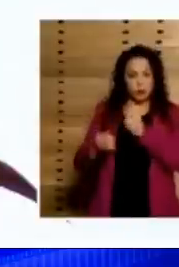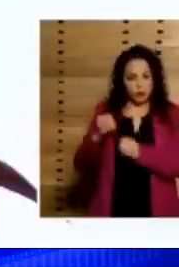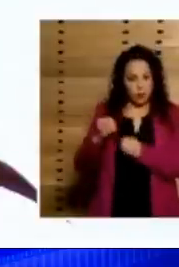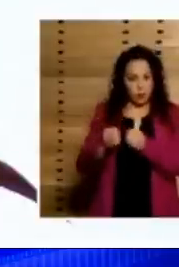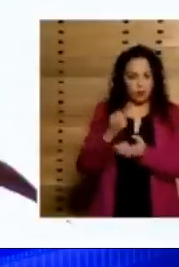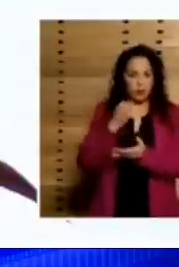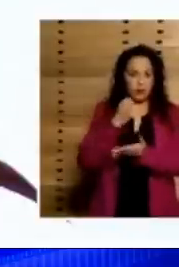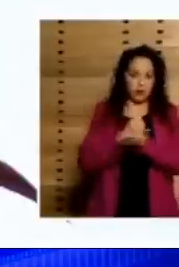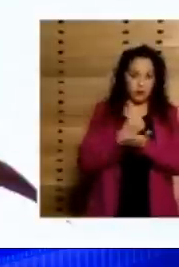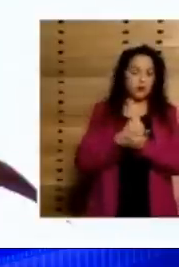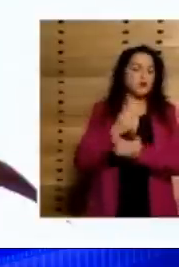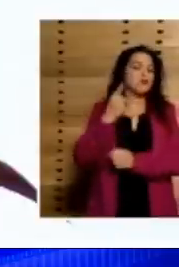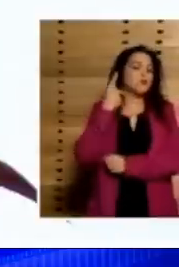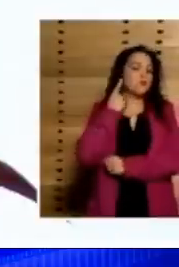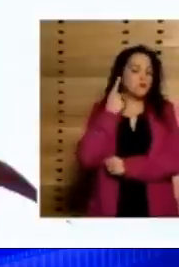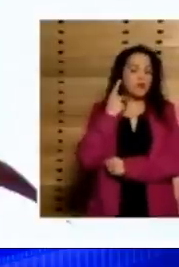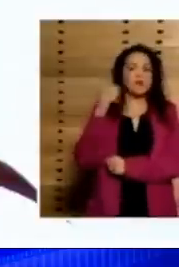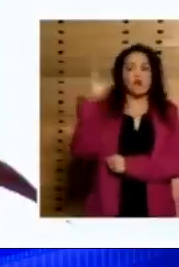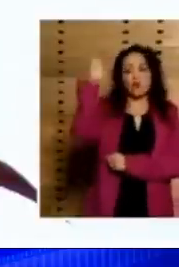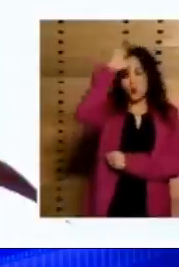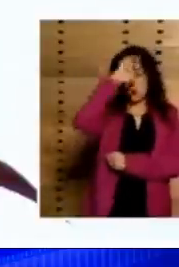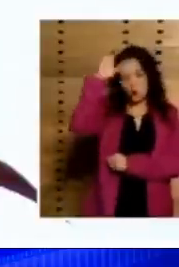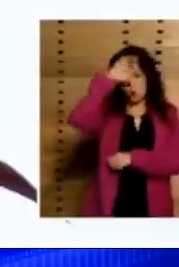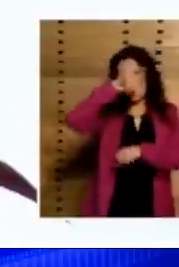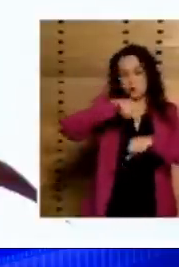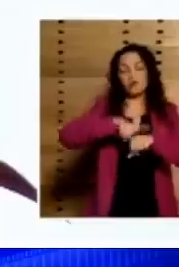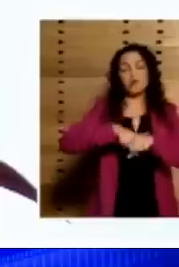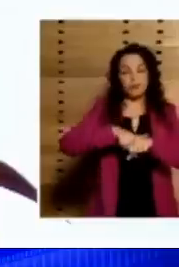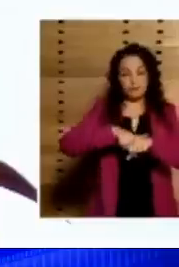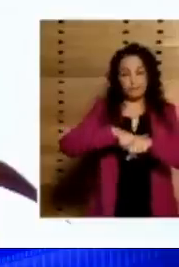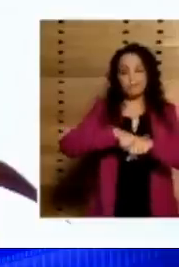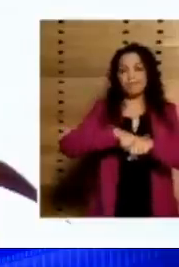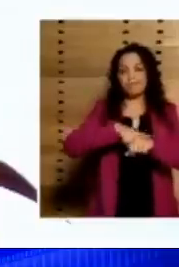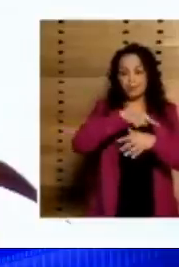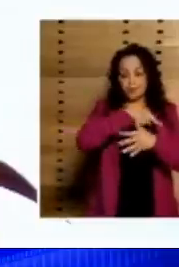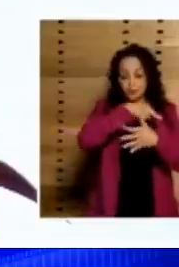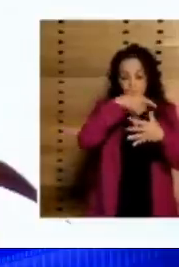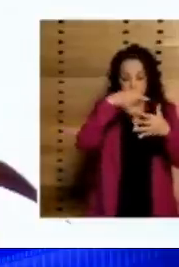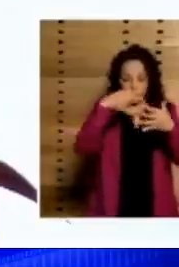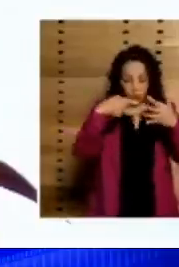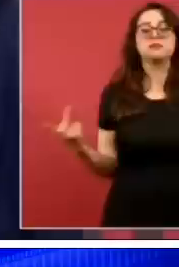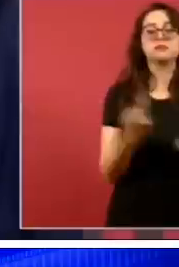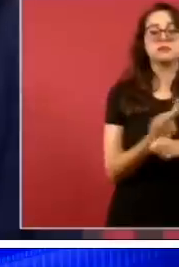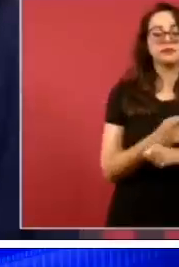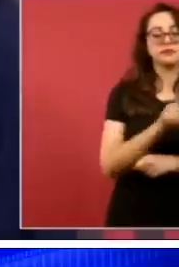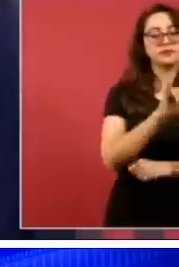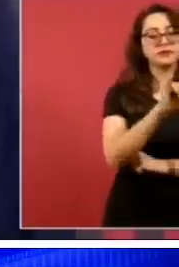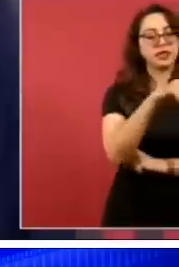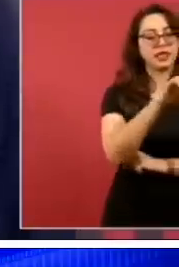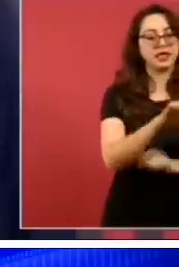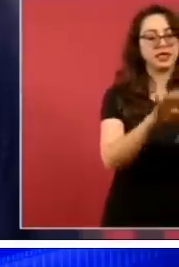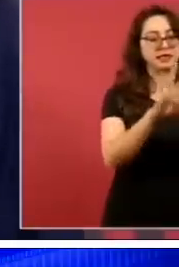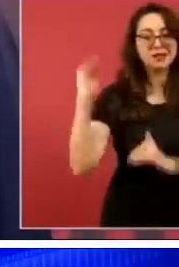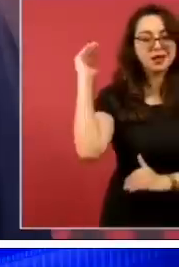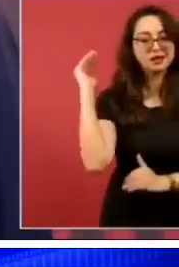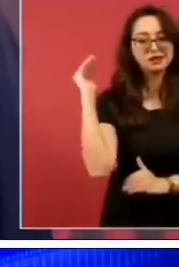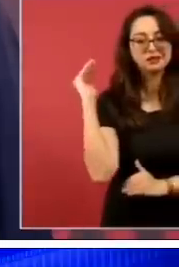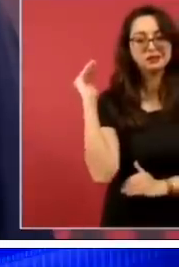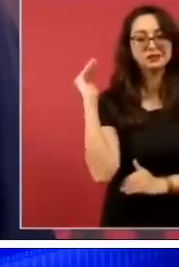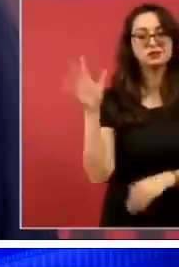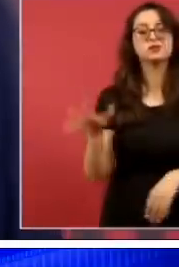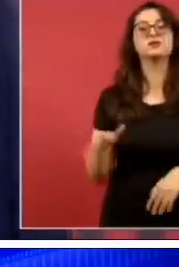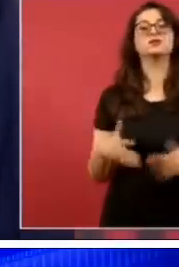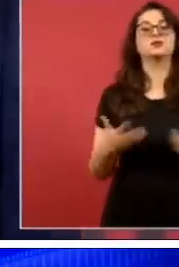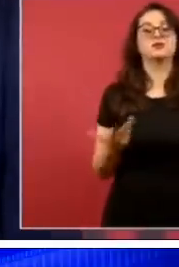de la suprema corte bien amigos yo con esto termino les agradezco que mañana acompañado en la emisión si les gustó el video les invito que se suscriban al Canal